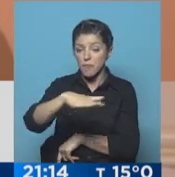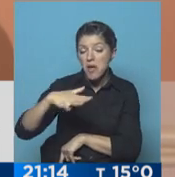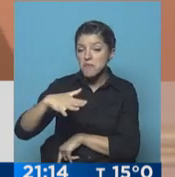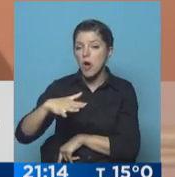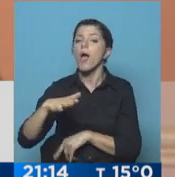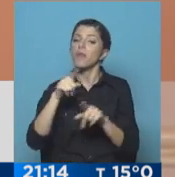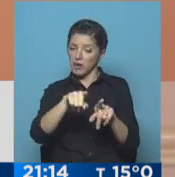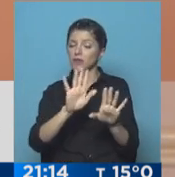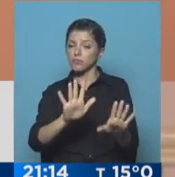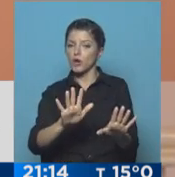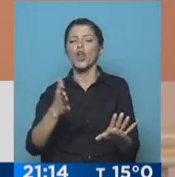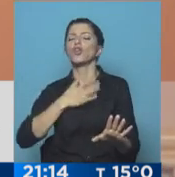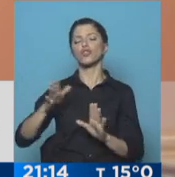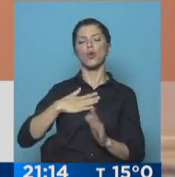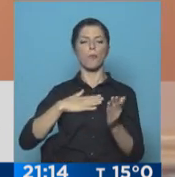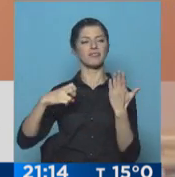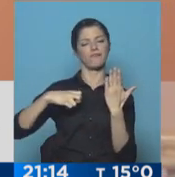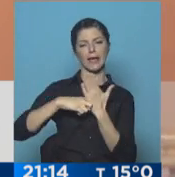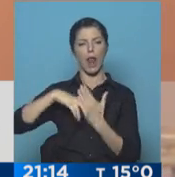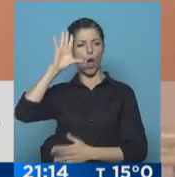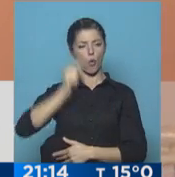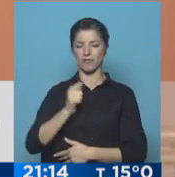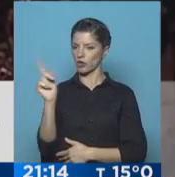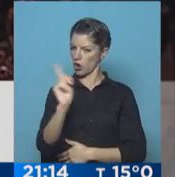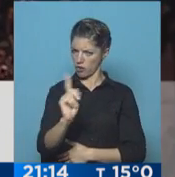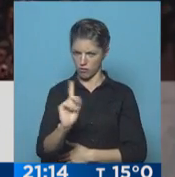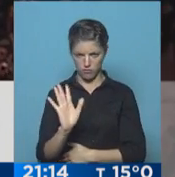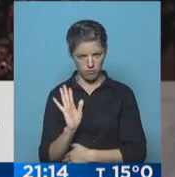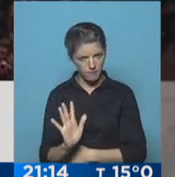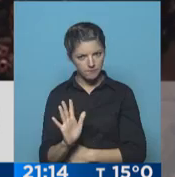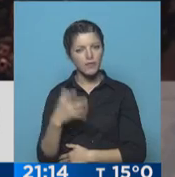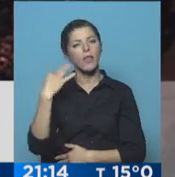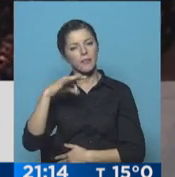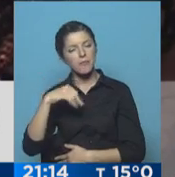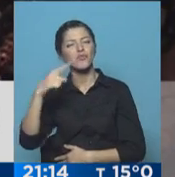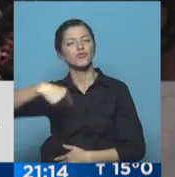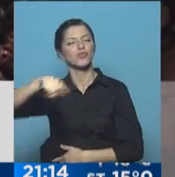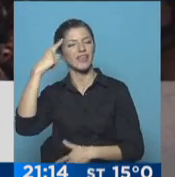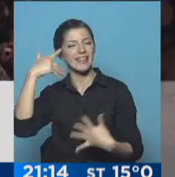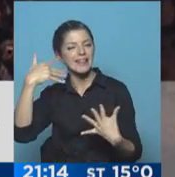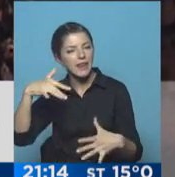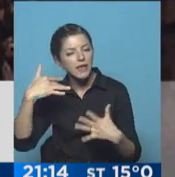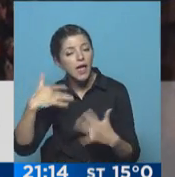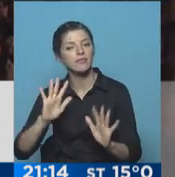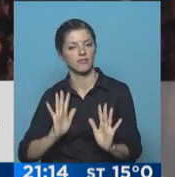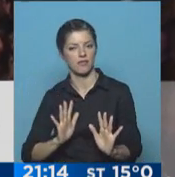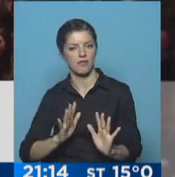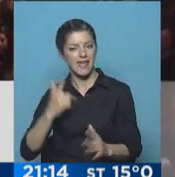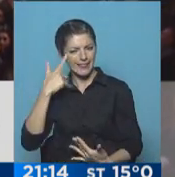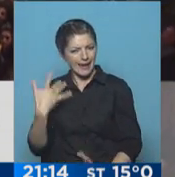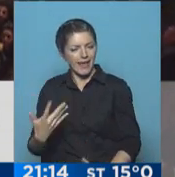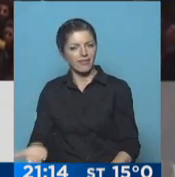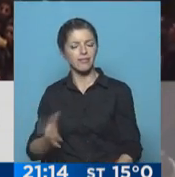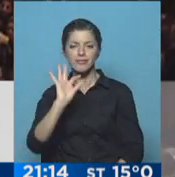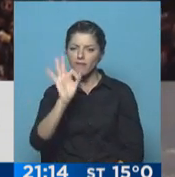nos pongamos en fiscales ni en jueces de nadie. Tengamos la inteligencia de saber que tenemos